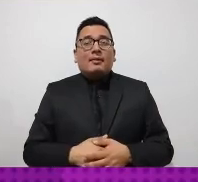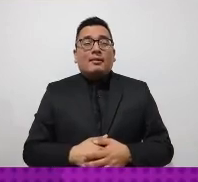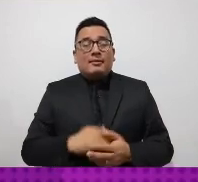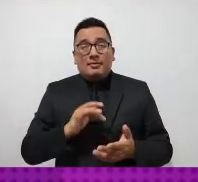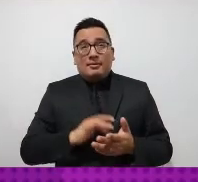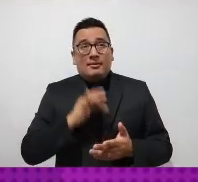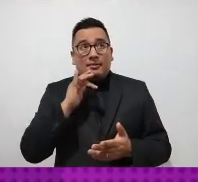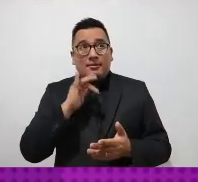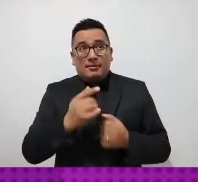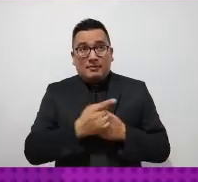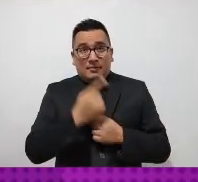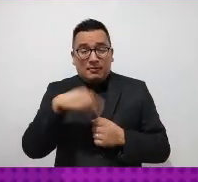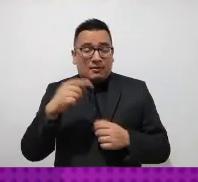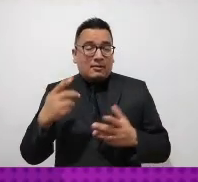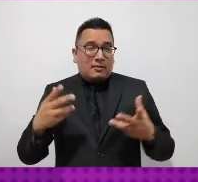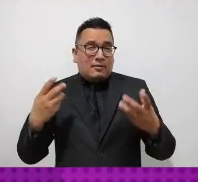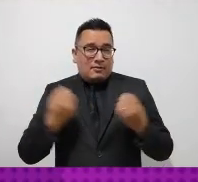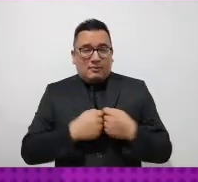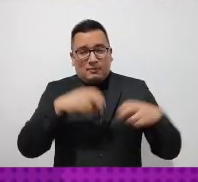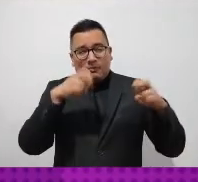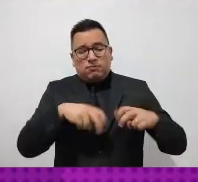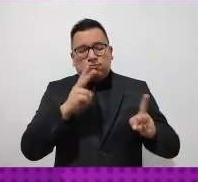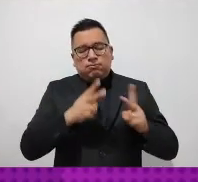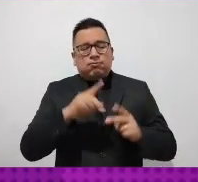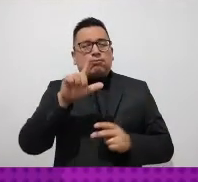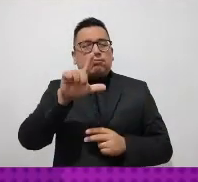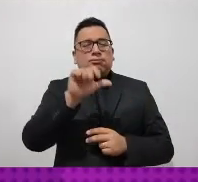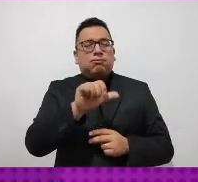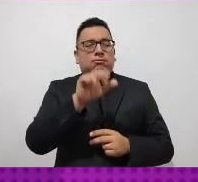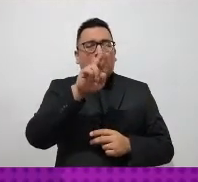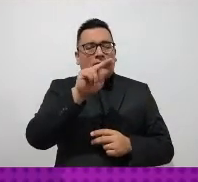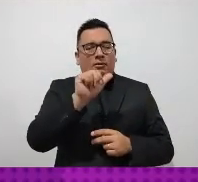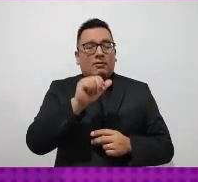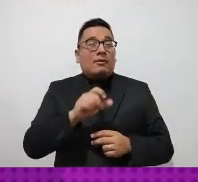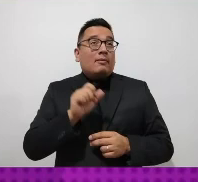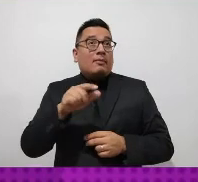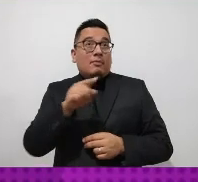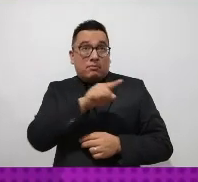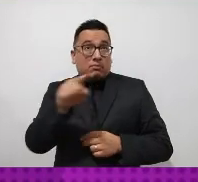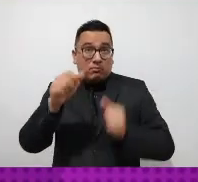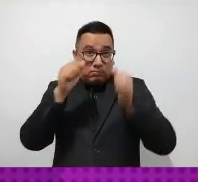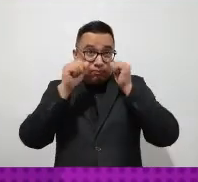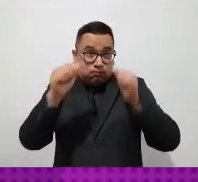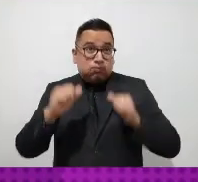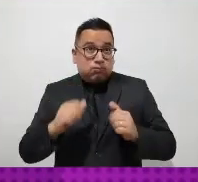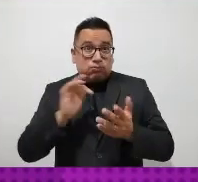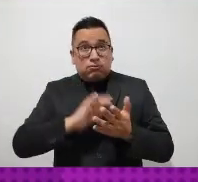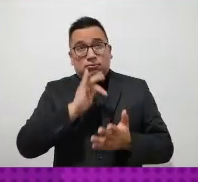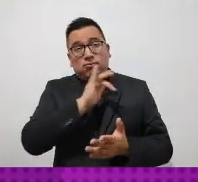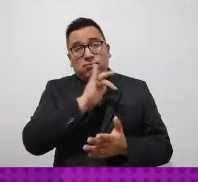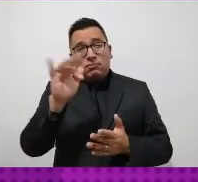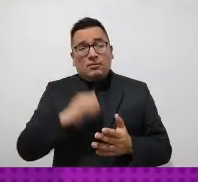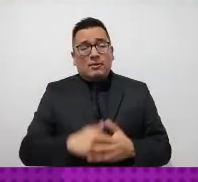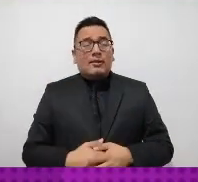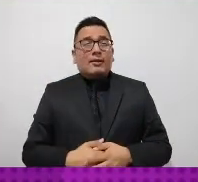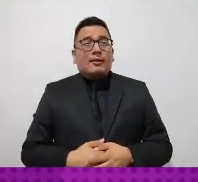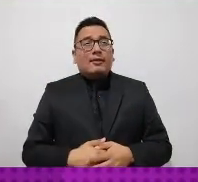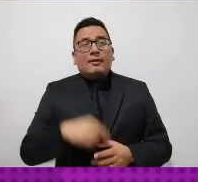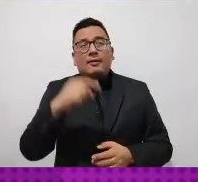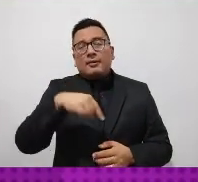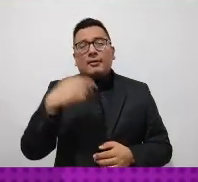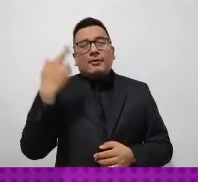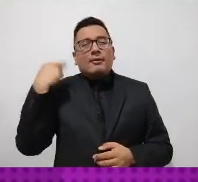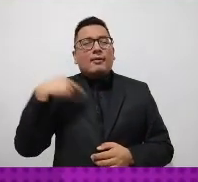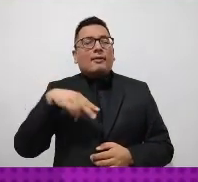consejera. Le agradecemos mucho por haber estado aquí con nosotros en el programa de La Urna. Gracias también a usted que nos está viendo y nos está escuchando en